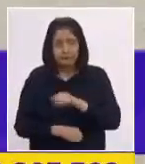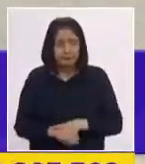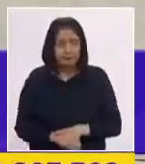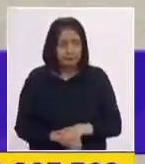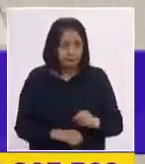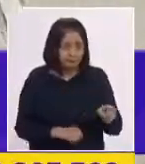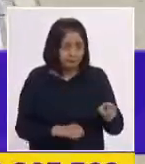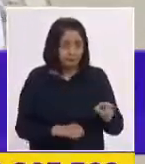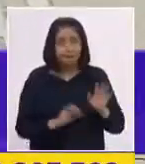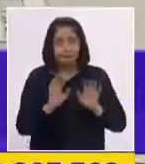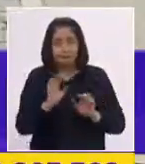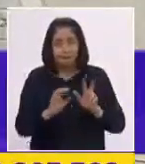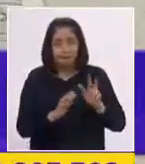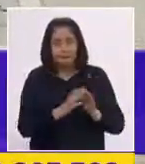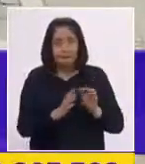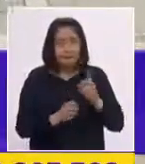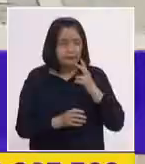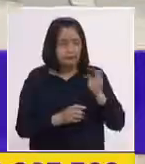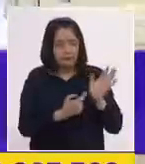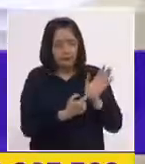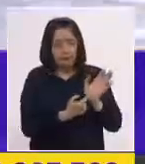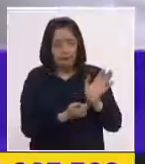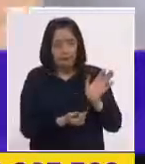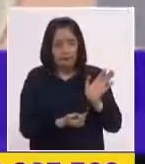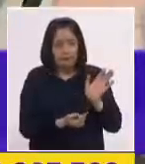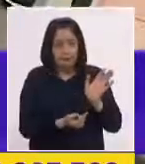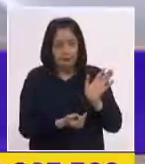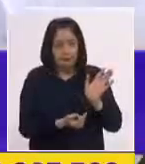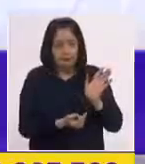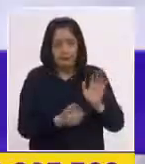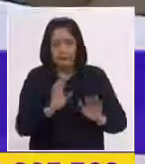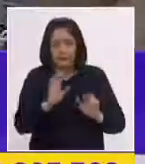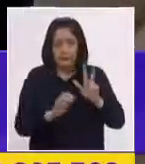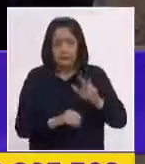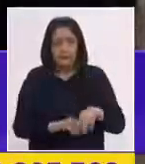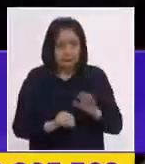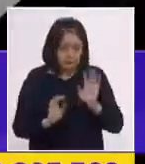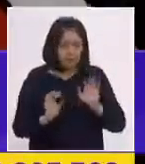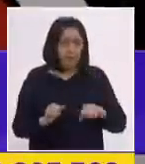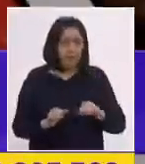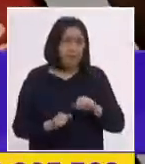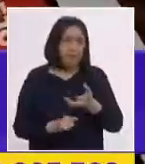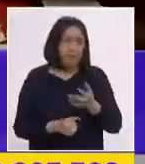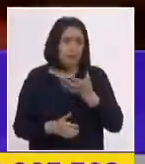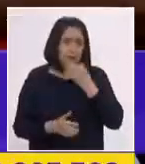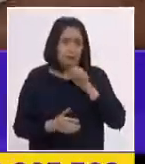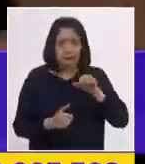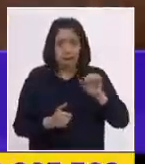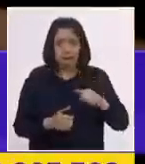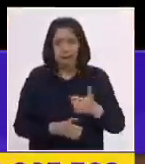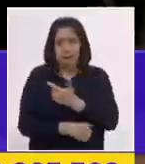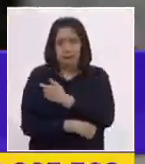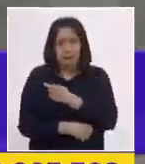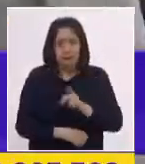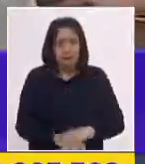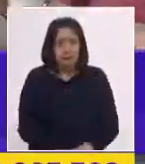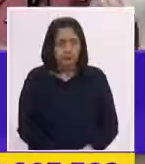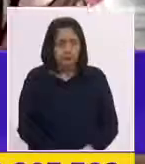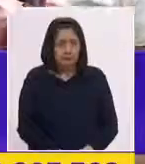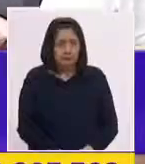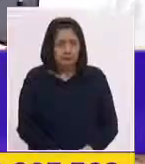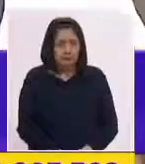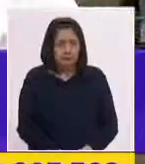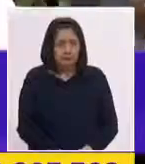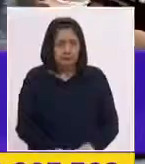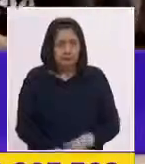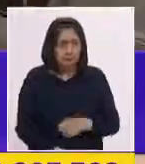Le toca también el 13 del 12, lo que está mostrando aquí. Su 13 del 12, le toca recién recibir su vacuna. ¿Esta tarjeta sirve